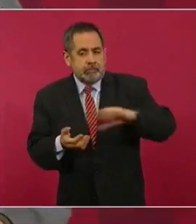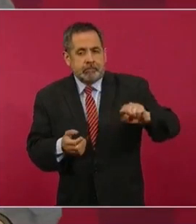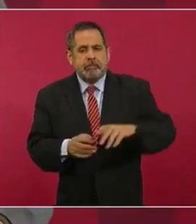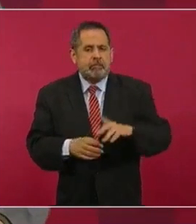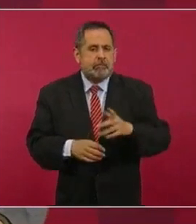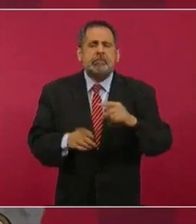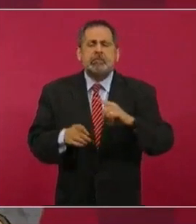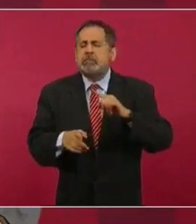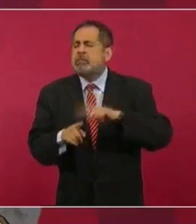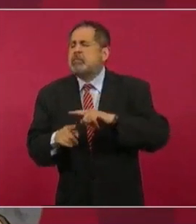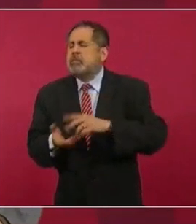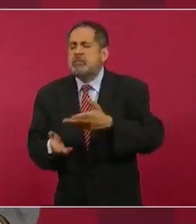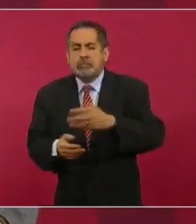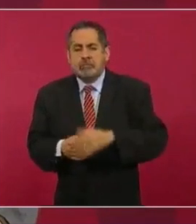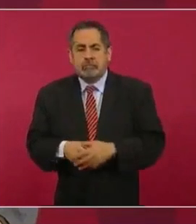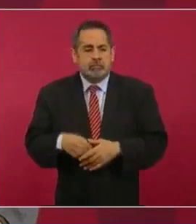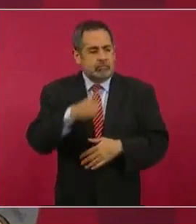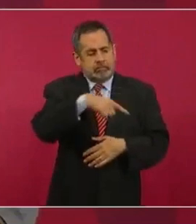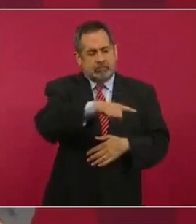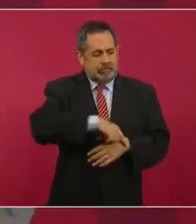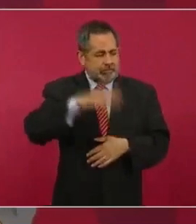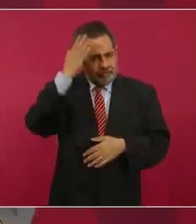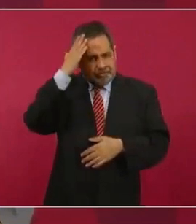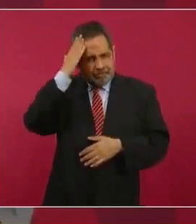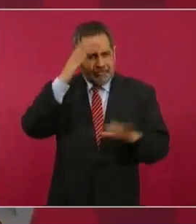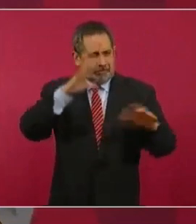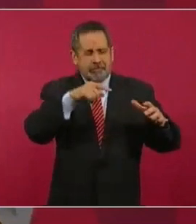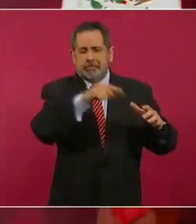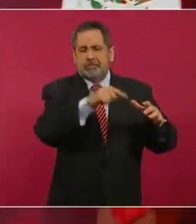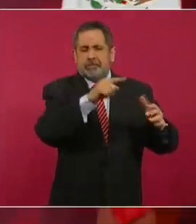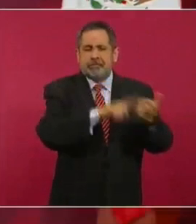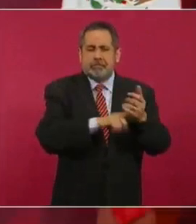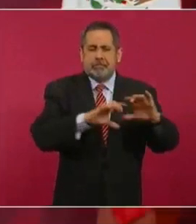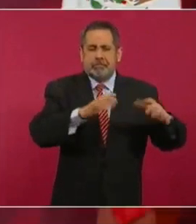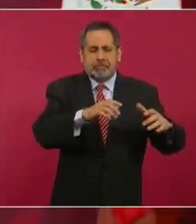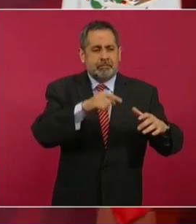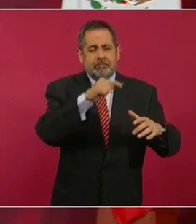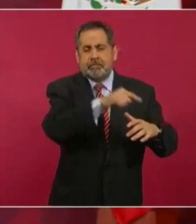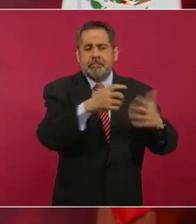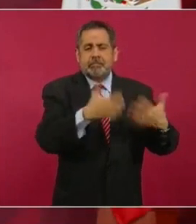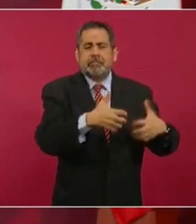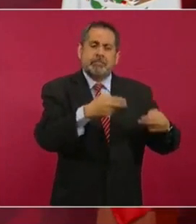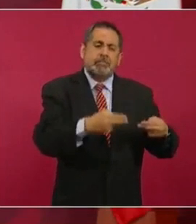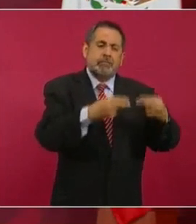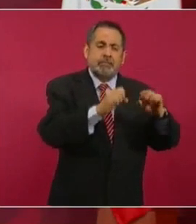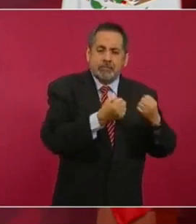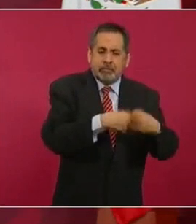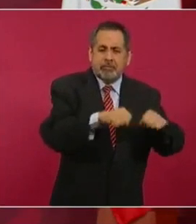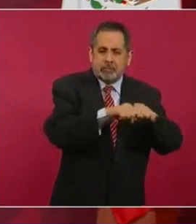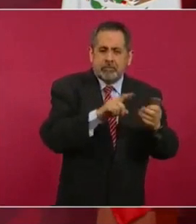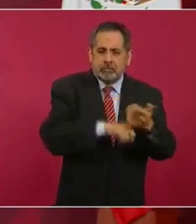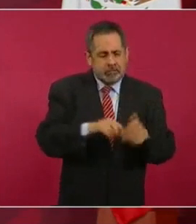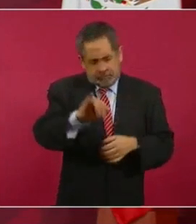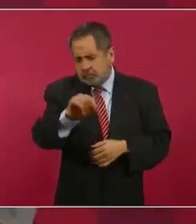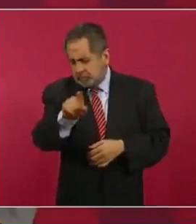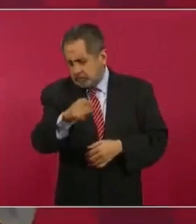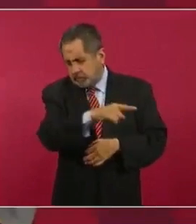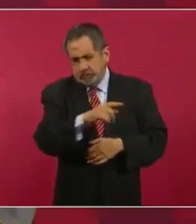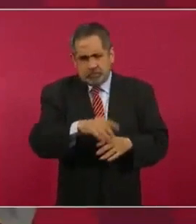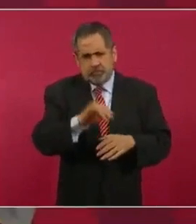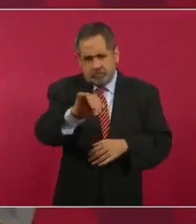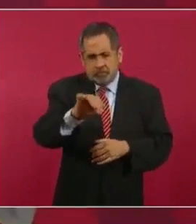Los dirigentes de las cámaras, en particular,